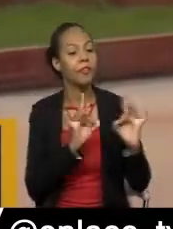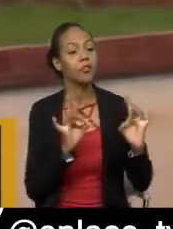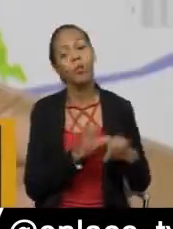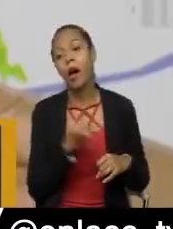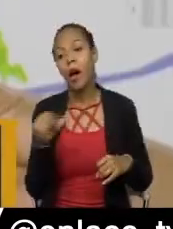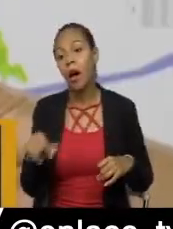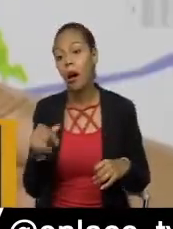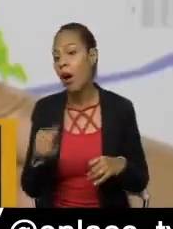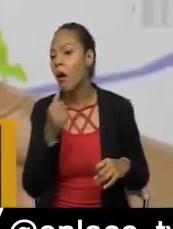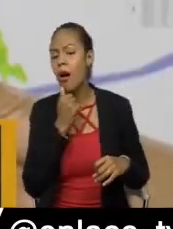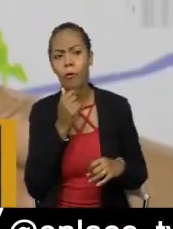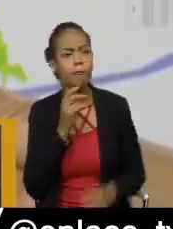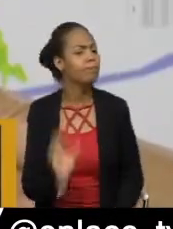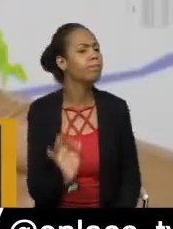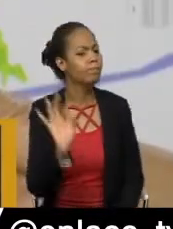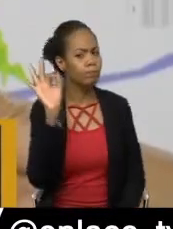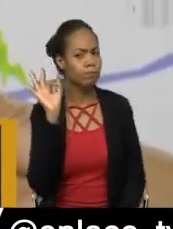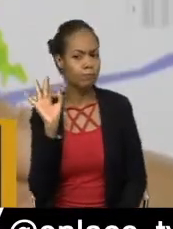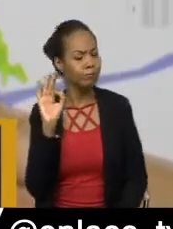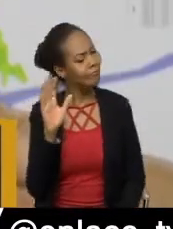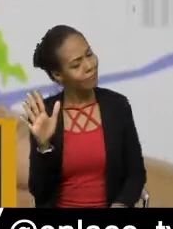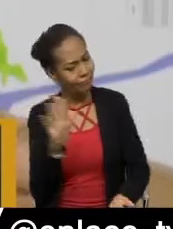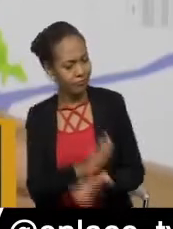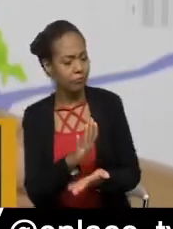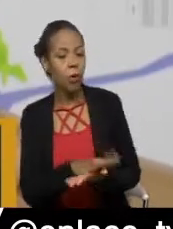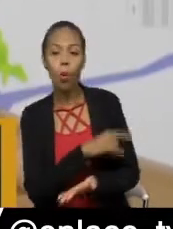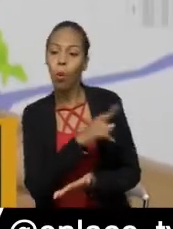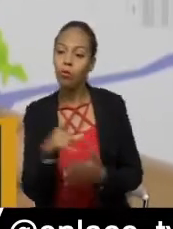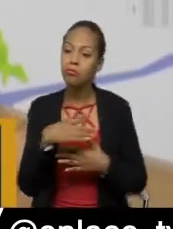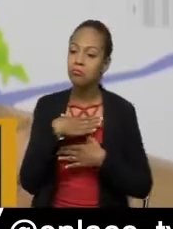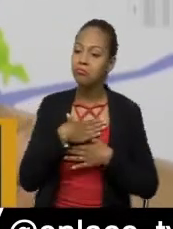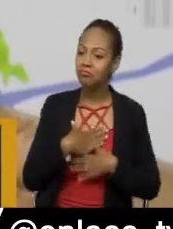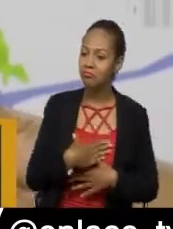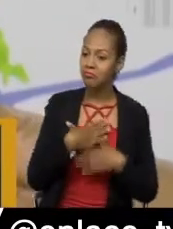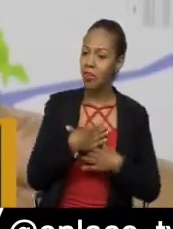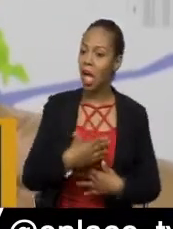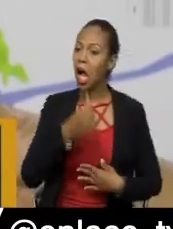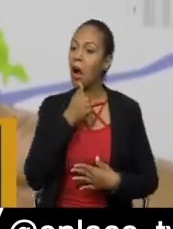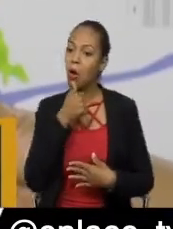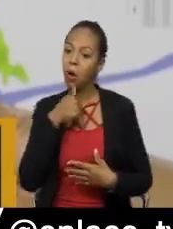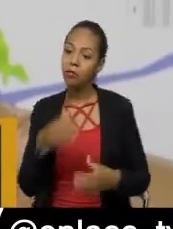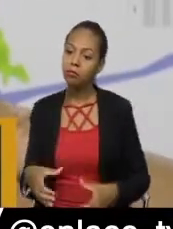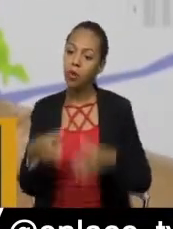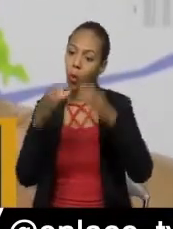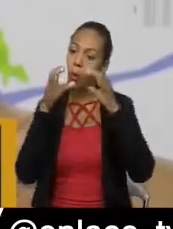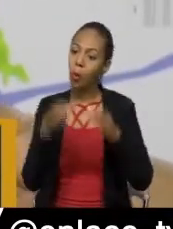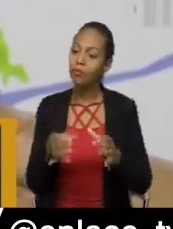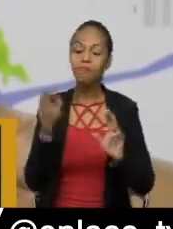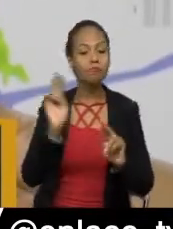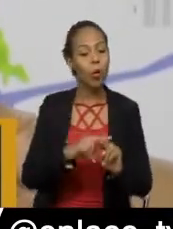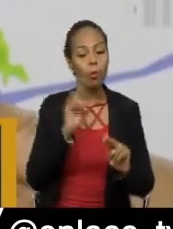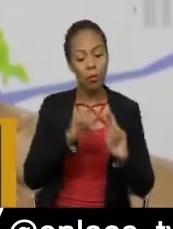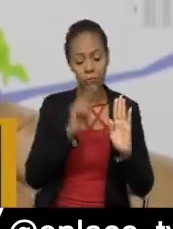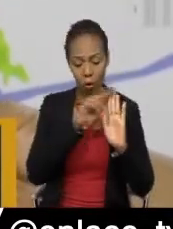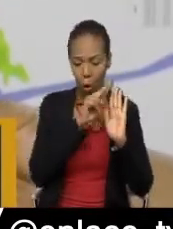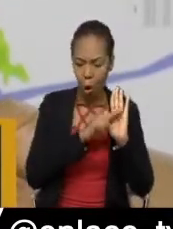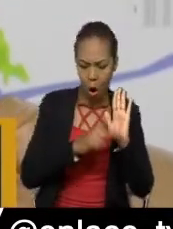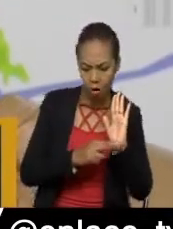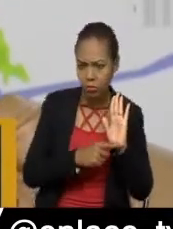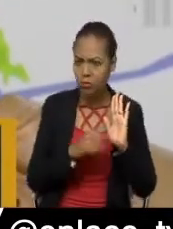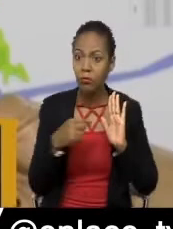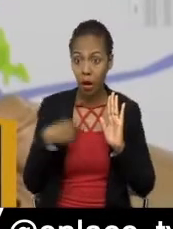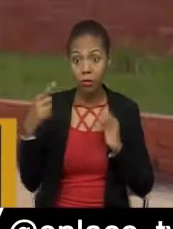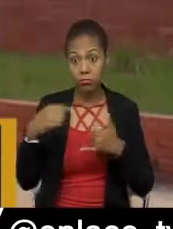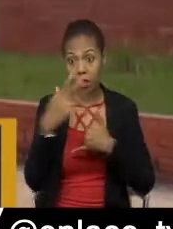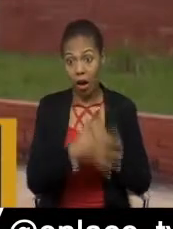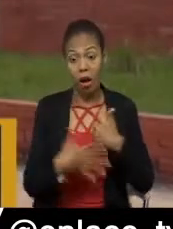calidad, que pueden estar tranquilos, que el agua que estamos produciendo cumple con todos los estándares nacionales de